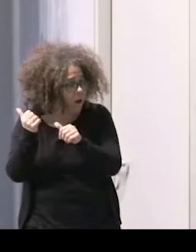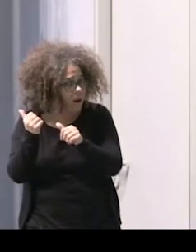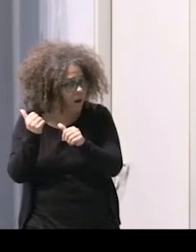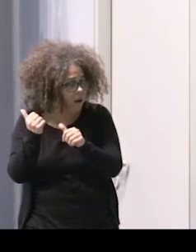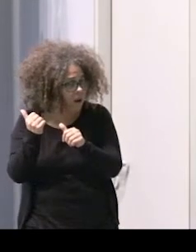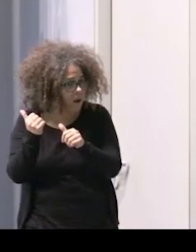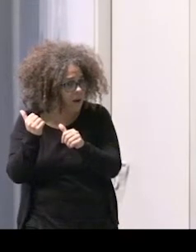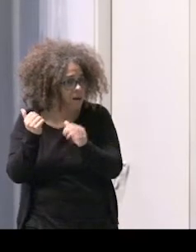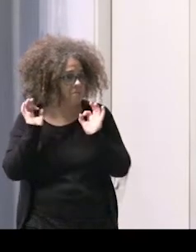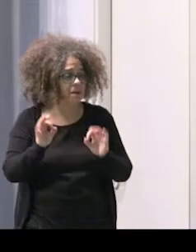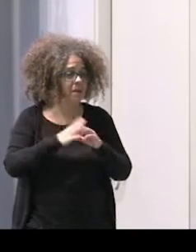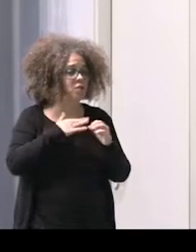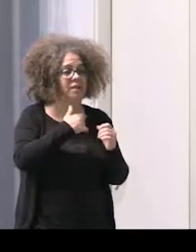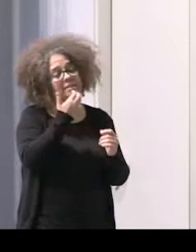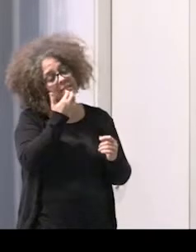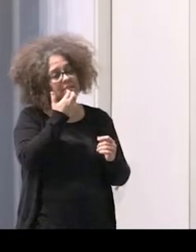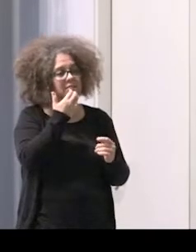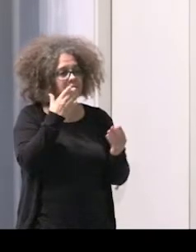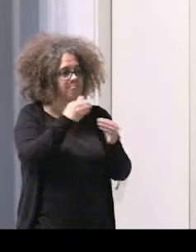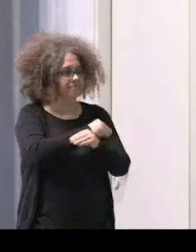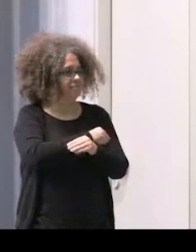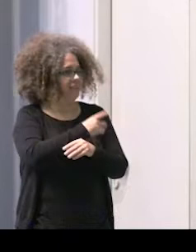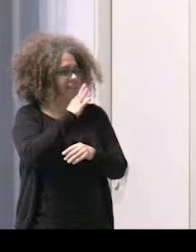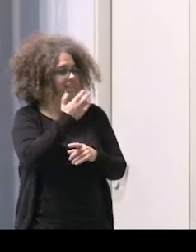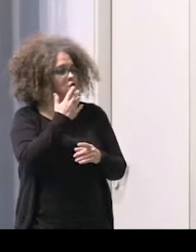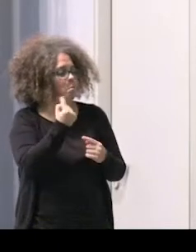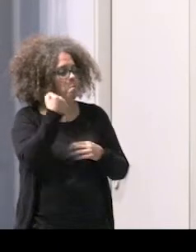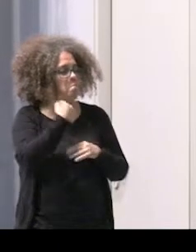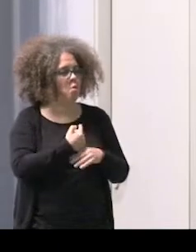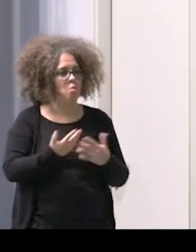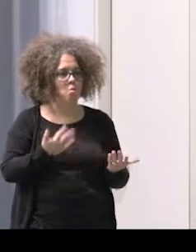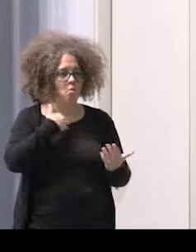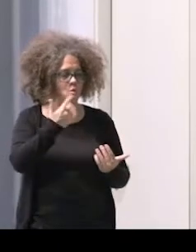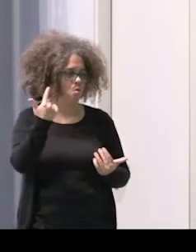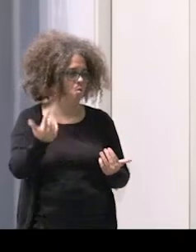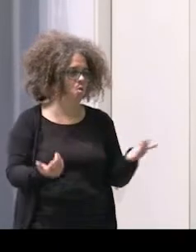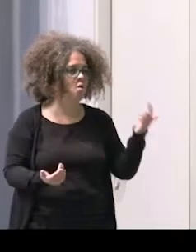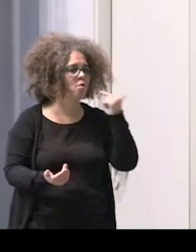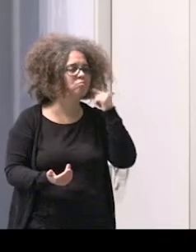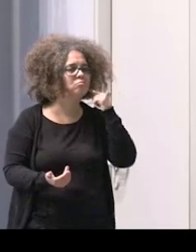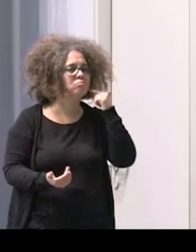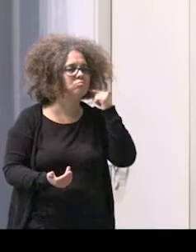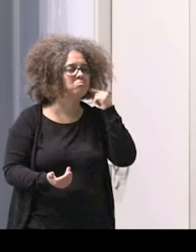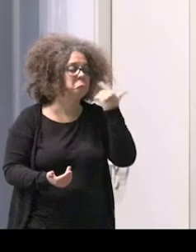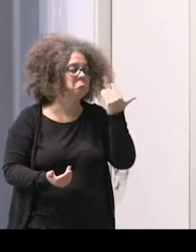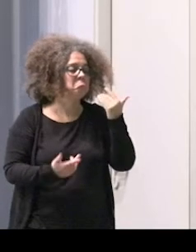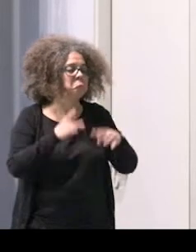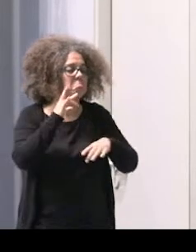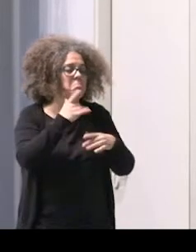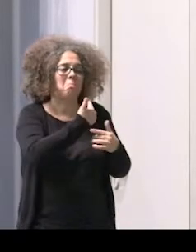parecido. Y paradójicamente, causar una pérdida auditiva en el oído malo,